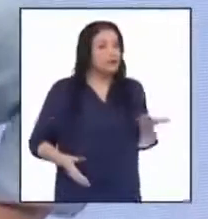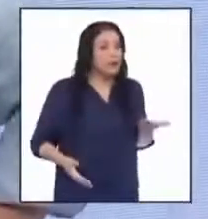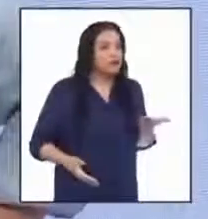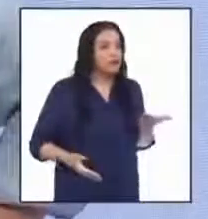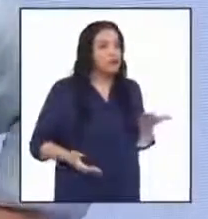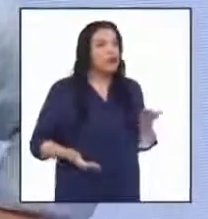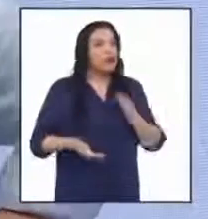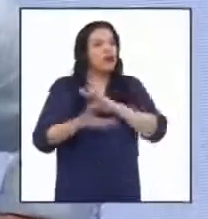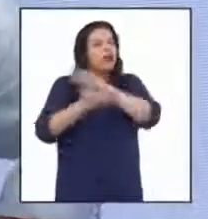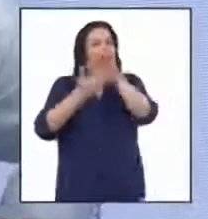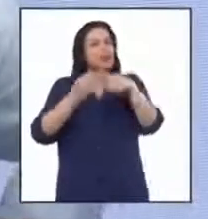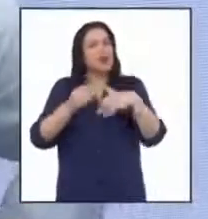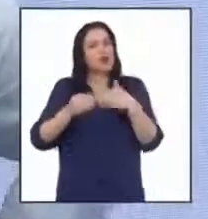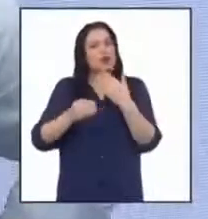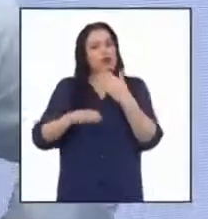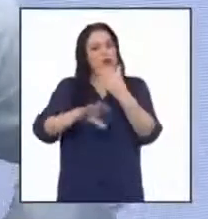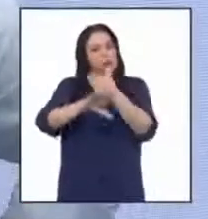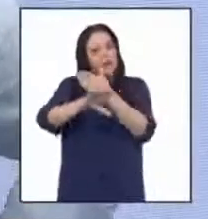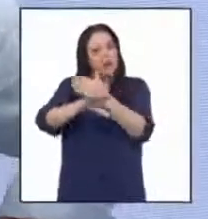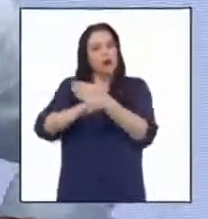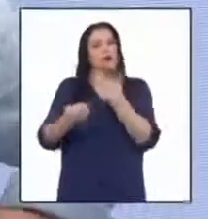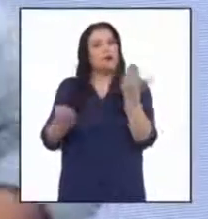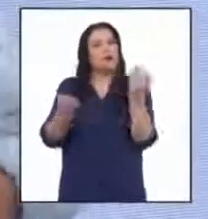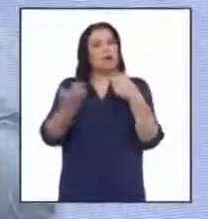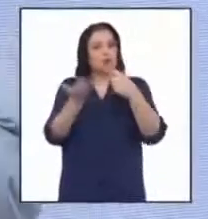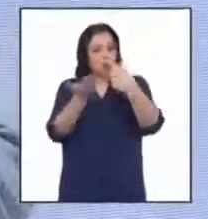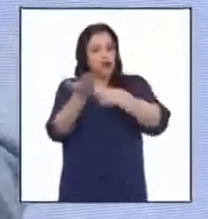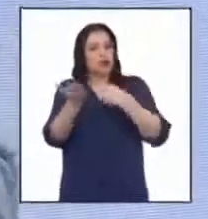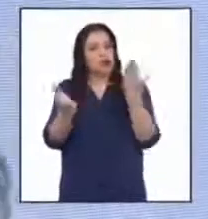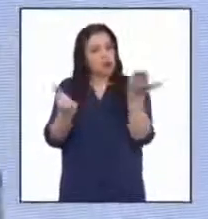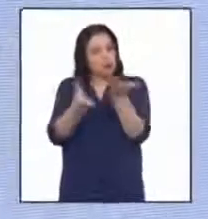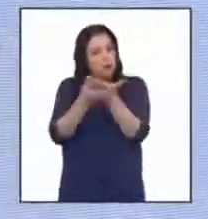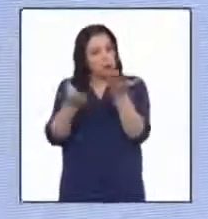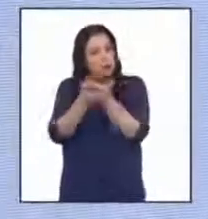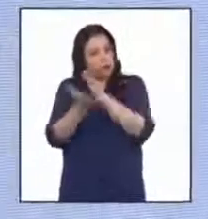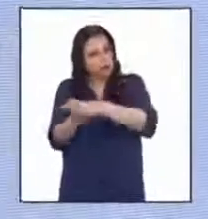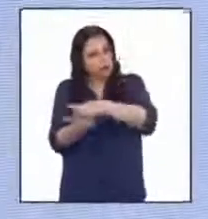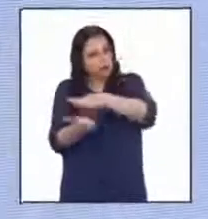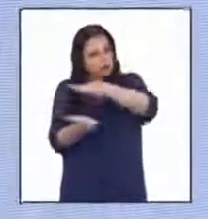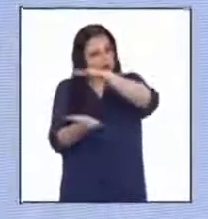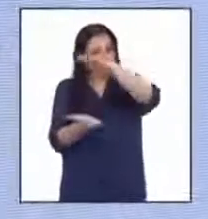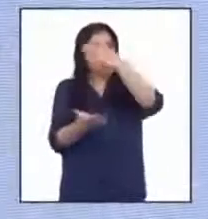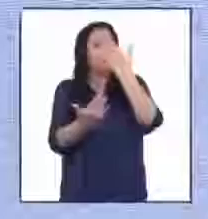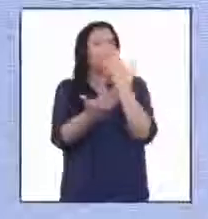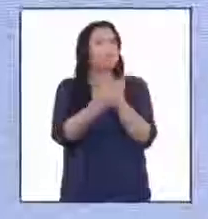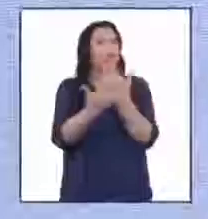todos los avances en su portafolio donde están archivando todas las evidencias de su aprendizaje.